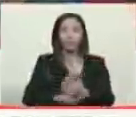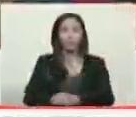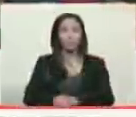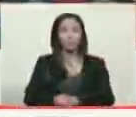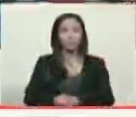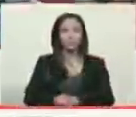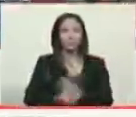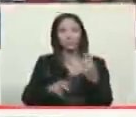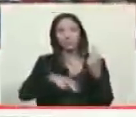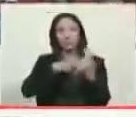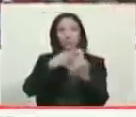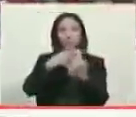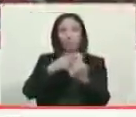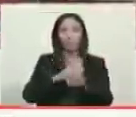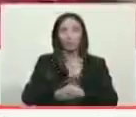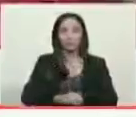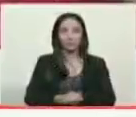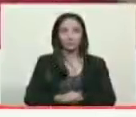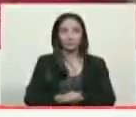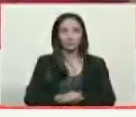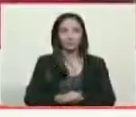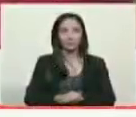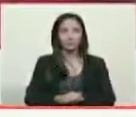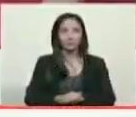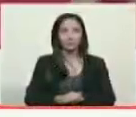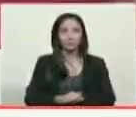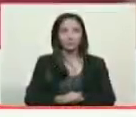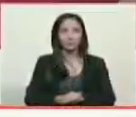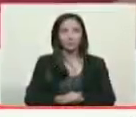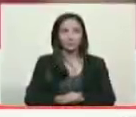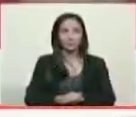Numeral si se prende el peo.